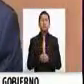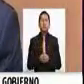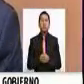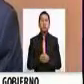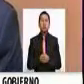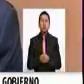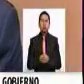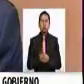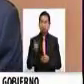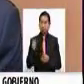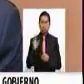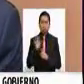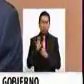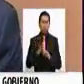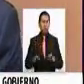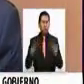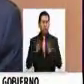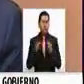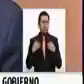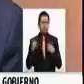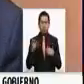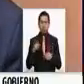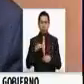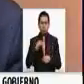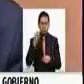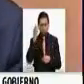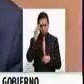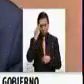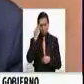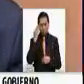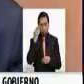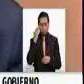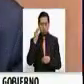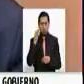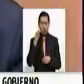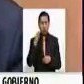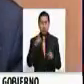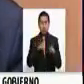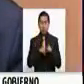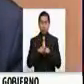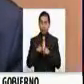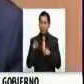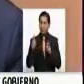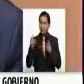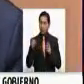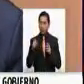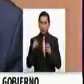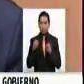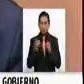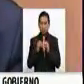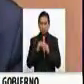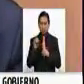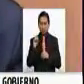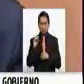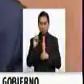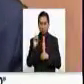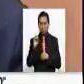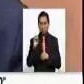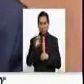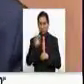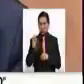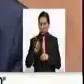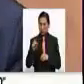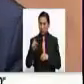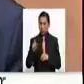ha sido un referente significativo y entiendo qué que también en términos de encuestas de opinión ese es el